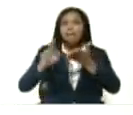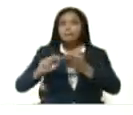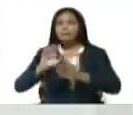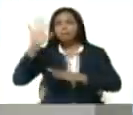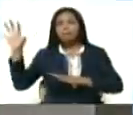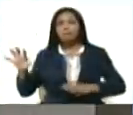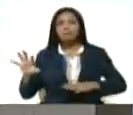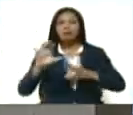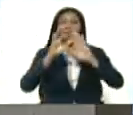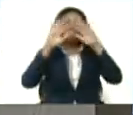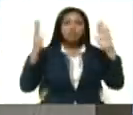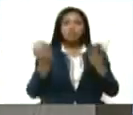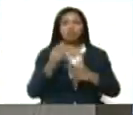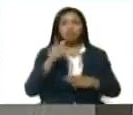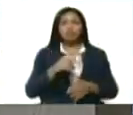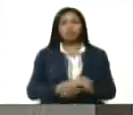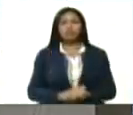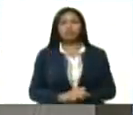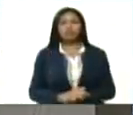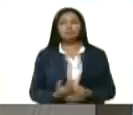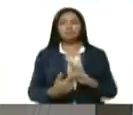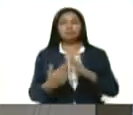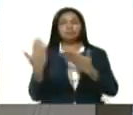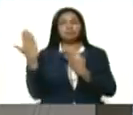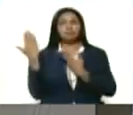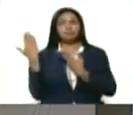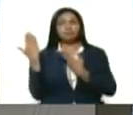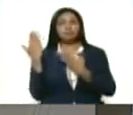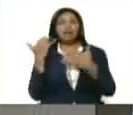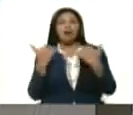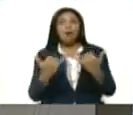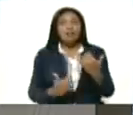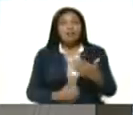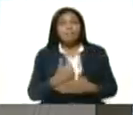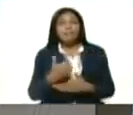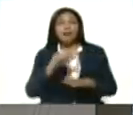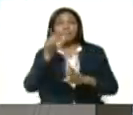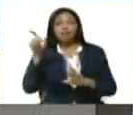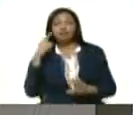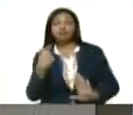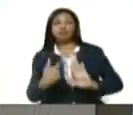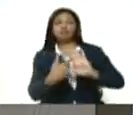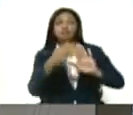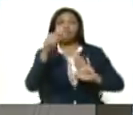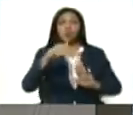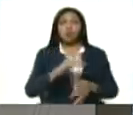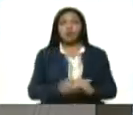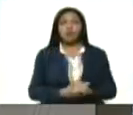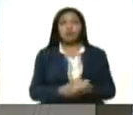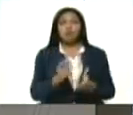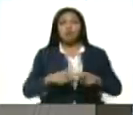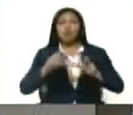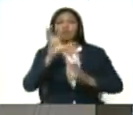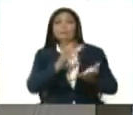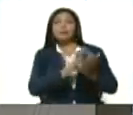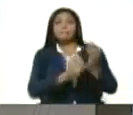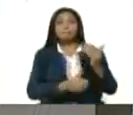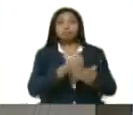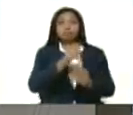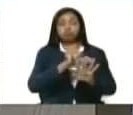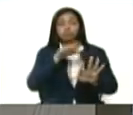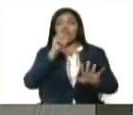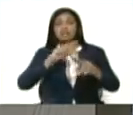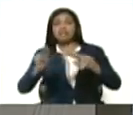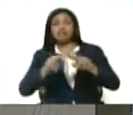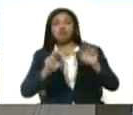del mundo. Aquí, y más ahora, con los casos que hemos expuesto hoy en Pedro González, donde había una gran cantidad de niños